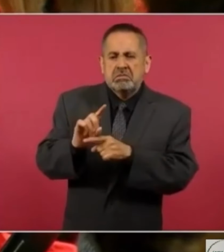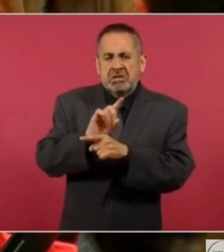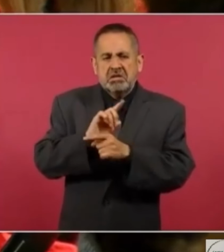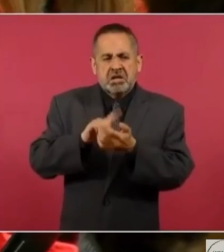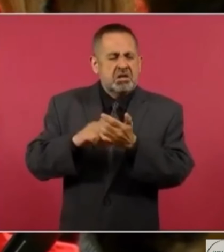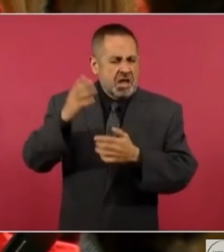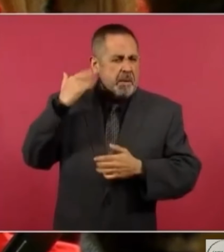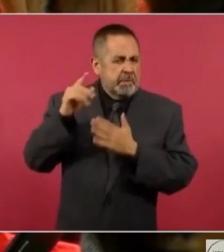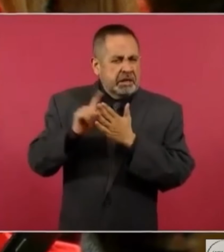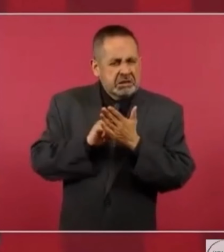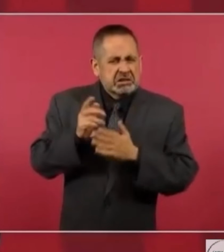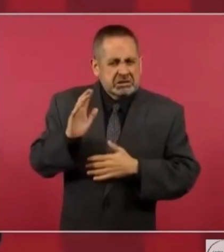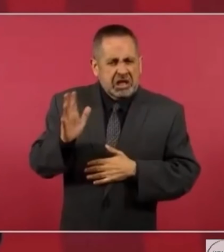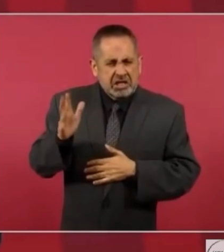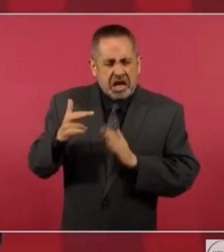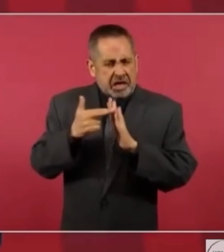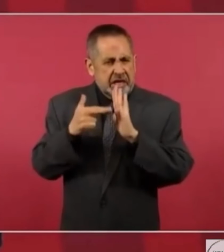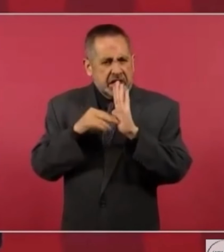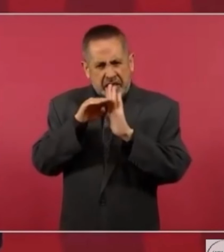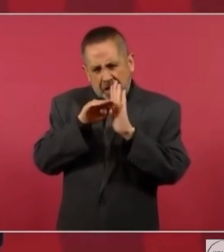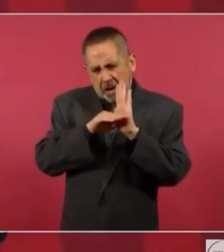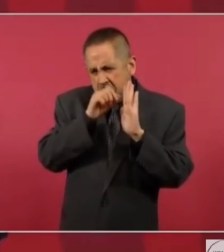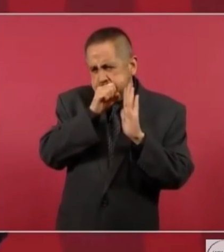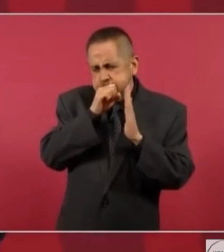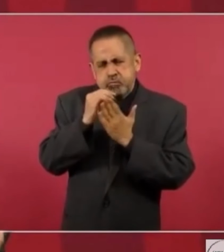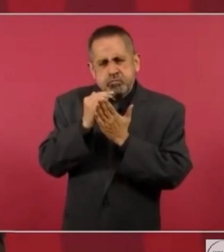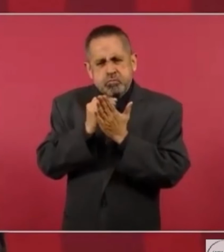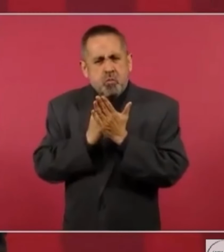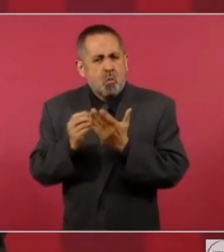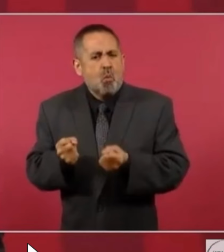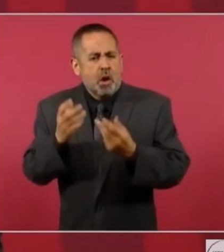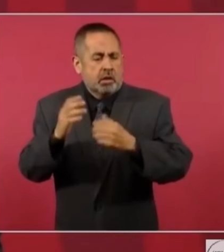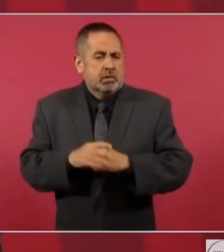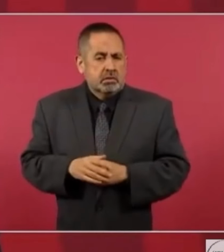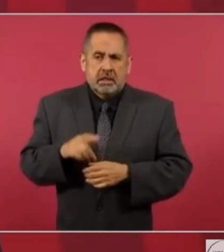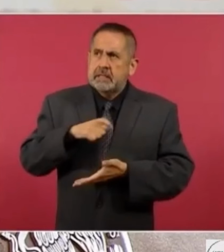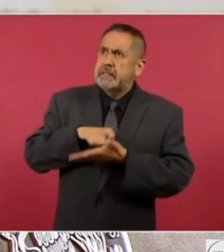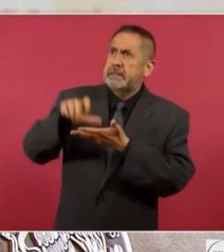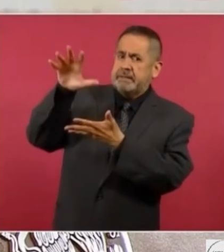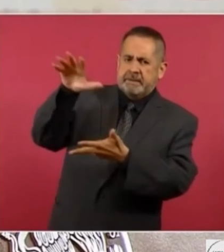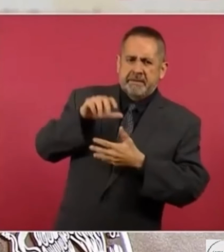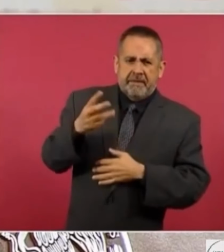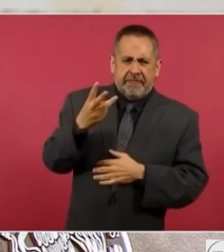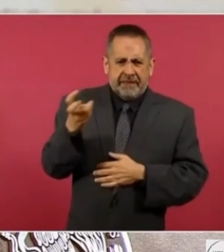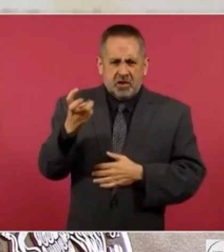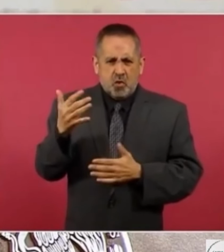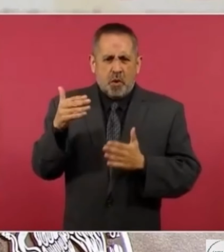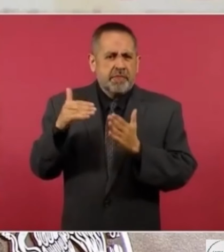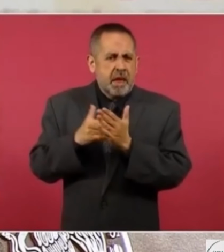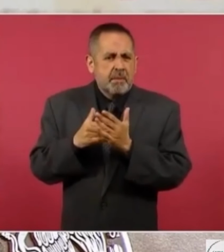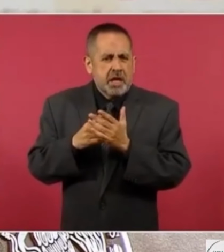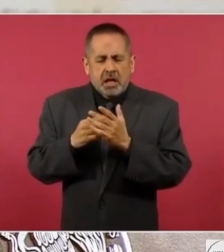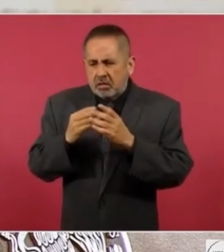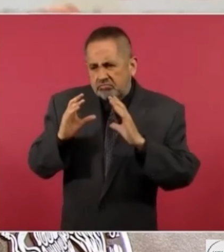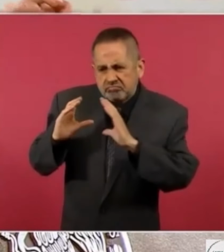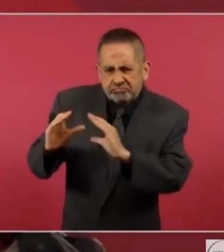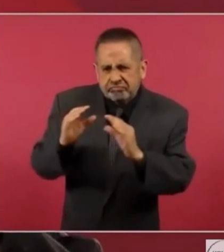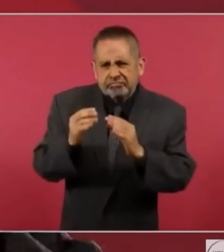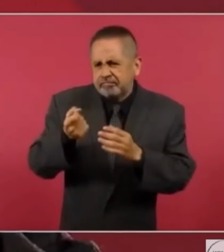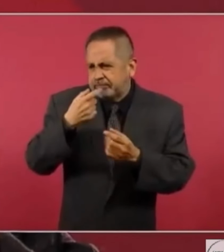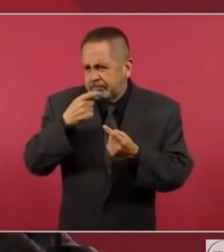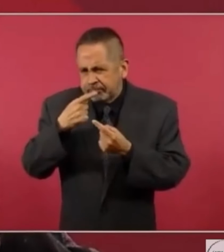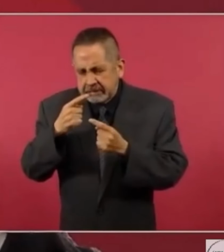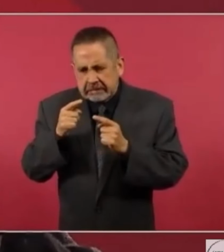hace varios meses tenemos un lineamiento técnico al respecto e hicimos una compra de más de 350,000 cursos de tratamiento que han